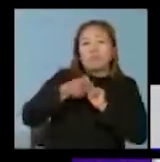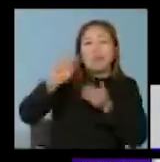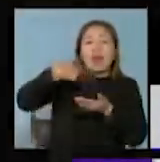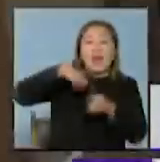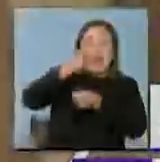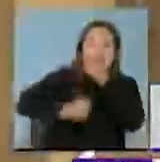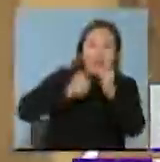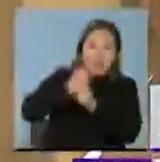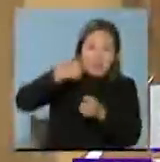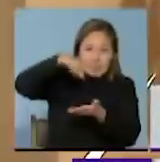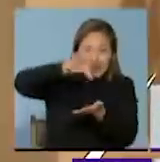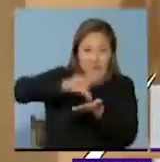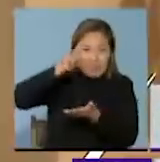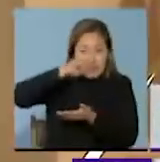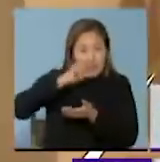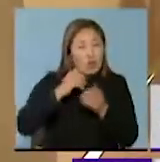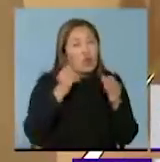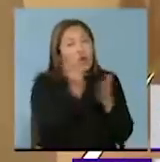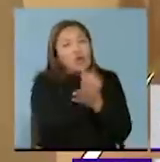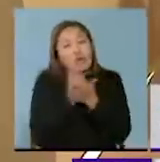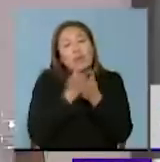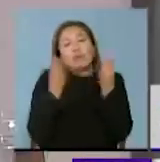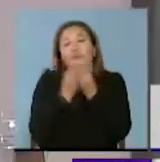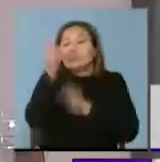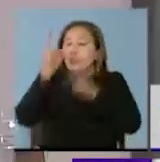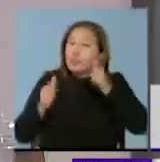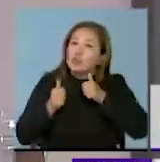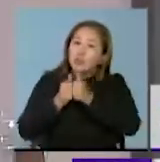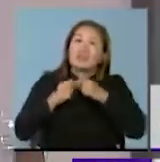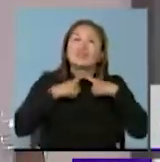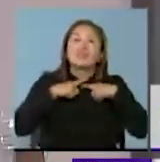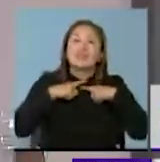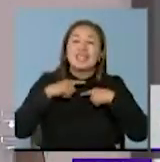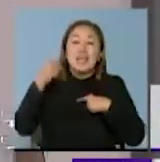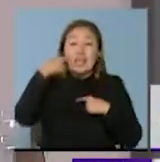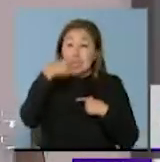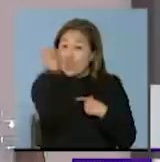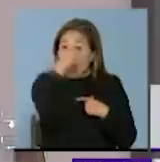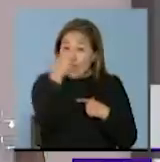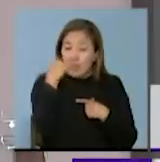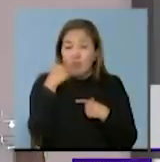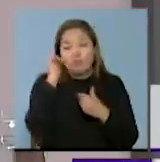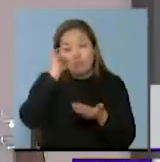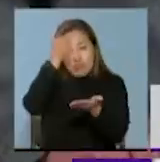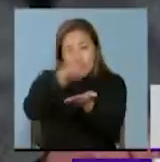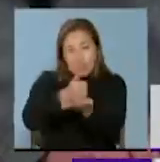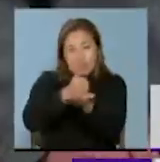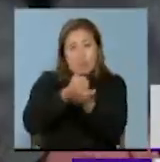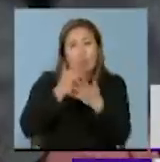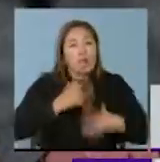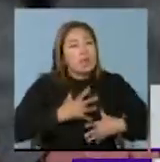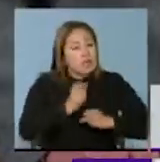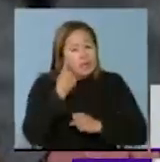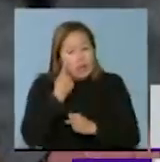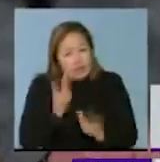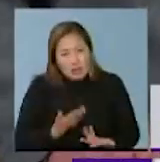la Plaza Belgrano. Bueno, esperamos que vaya mucha gente y el color celeste esté ahí presente, ¿no? Tiene que estar presente. Desde ya. Tenemos que defender la